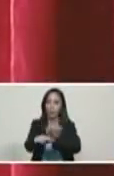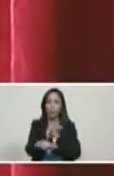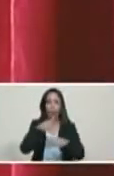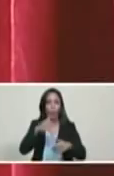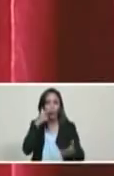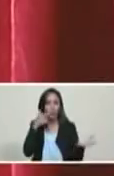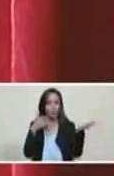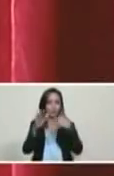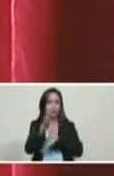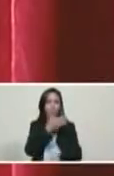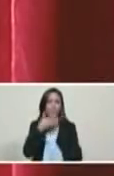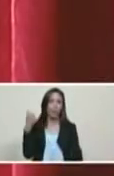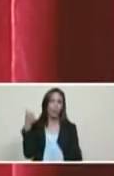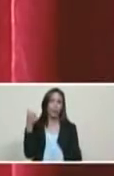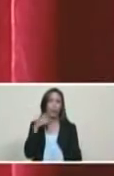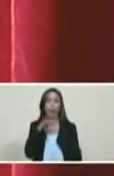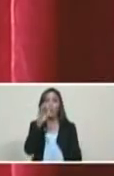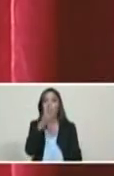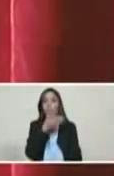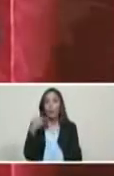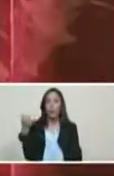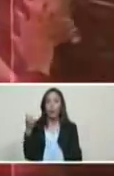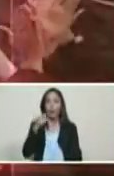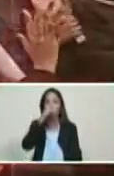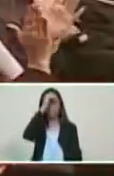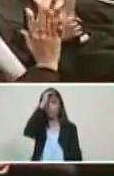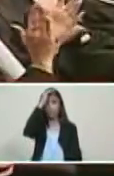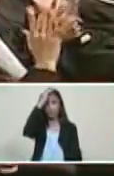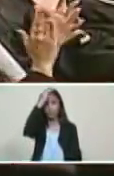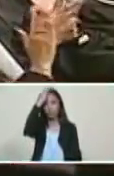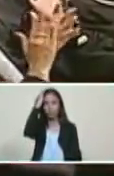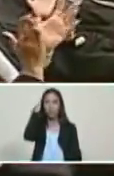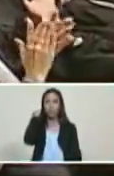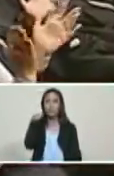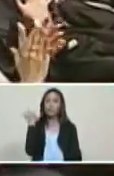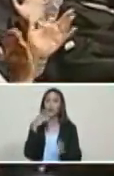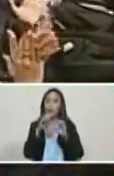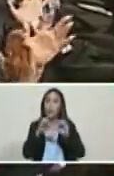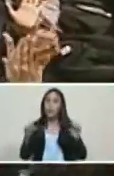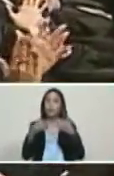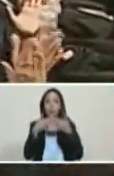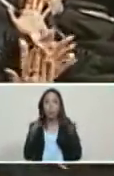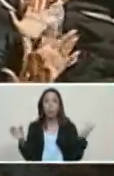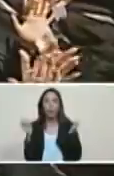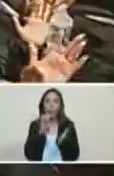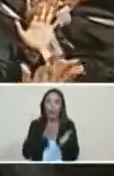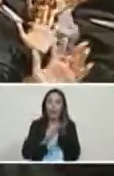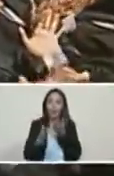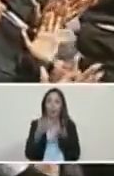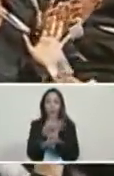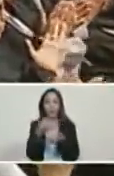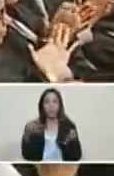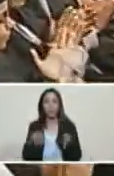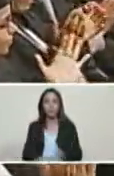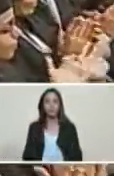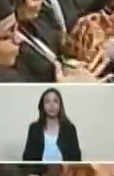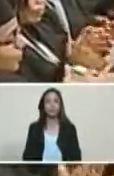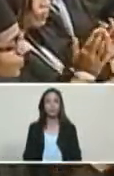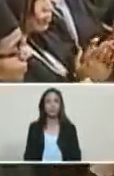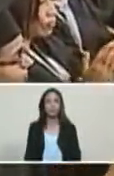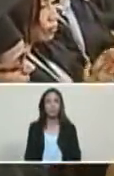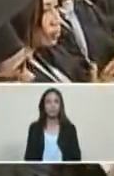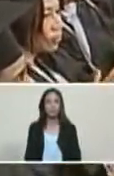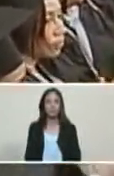que nunca hacia un futuro grande. Nuestra educación pública, gratuita, de calidad.